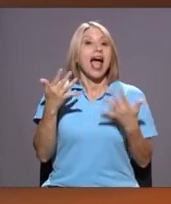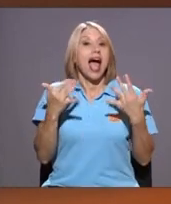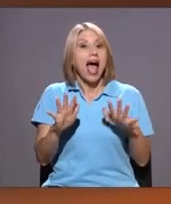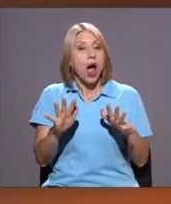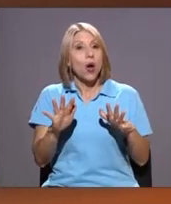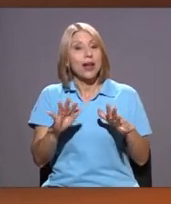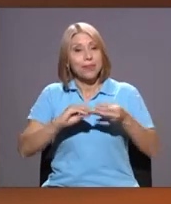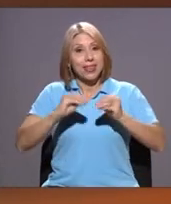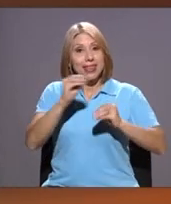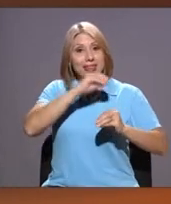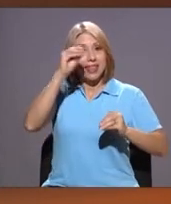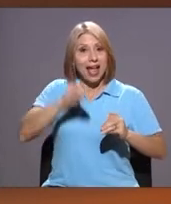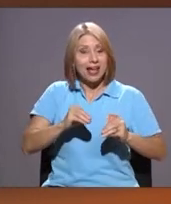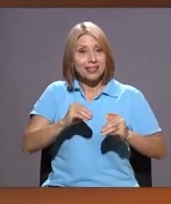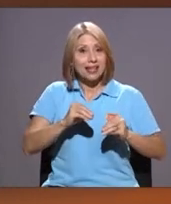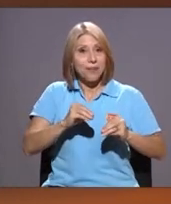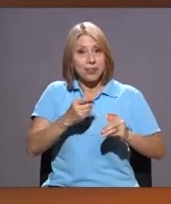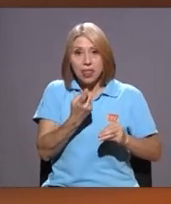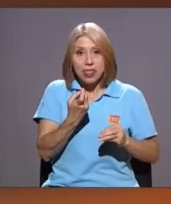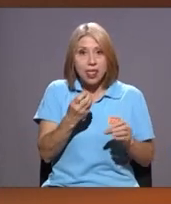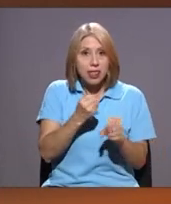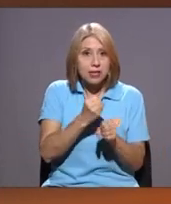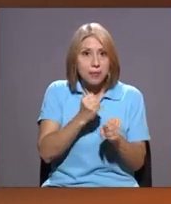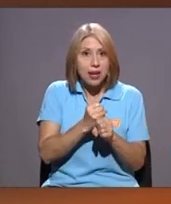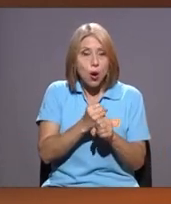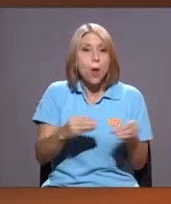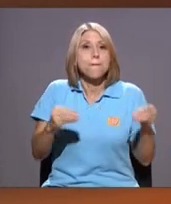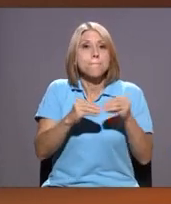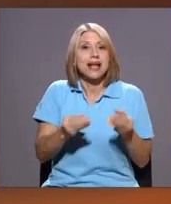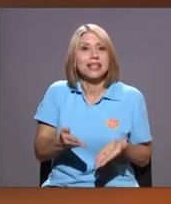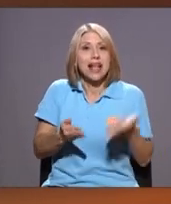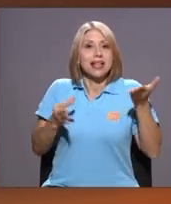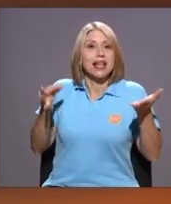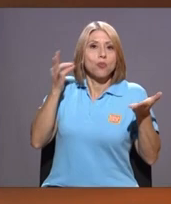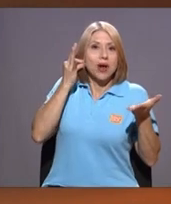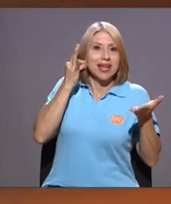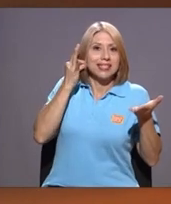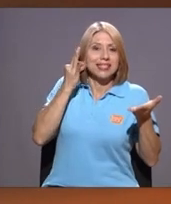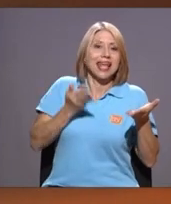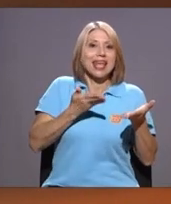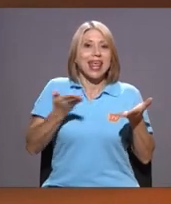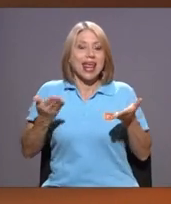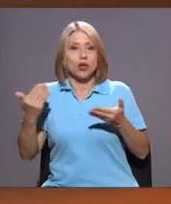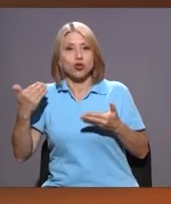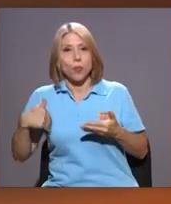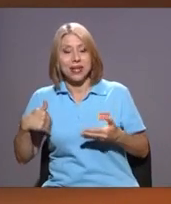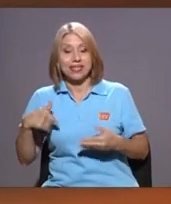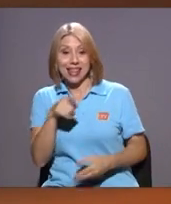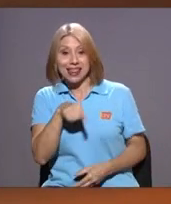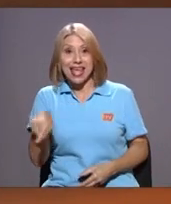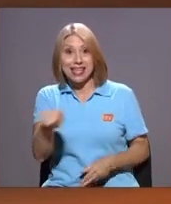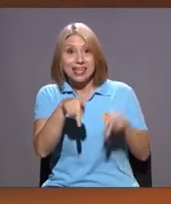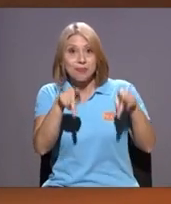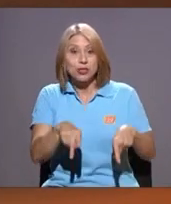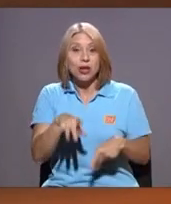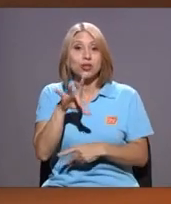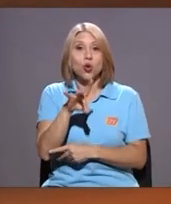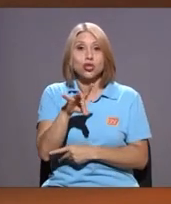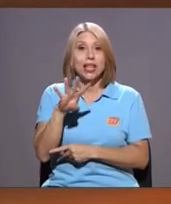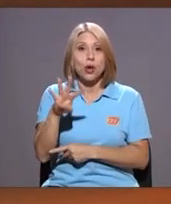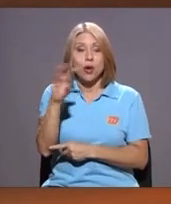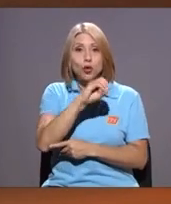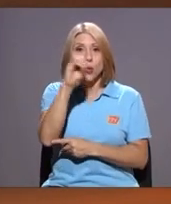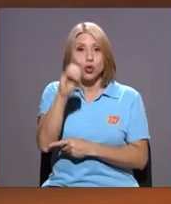mujeres 15% que en los hombres y el 84% de esos desempleados son cesantes o sea no es